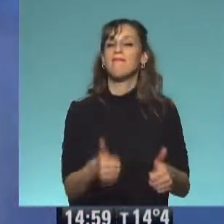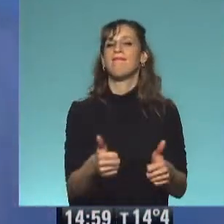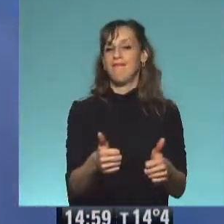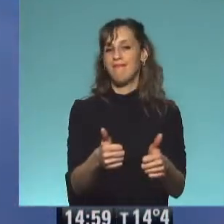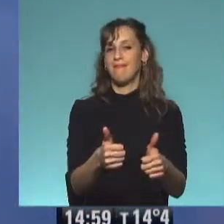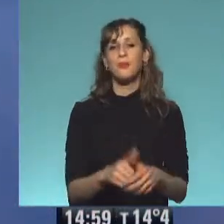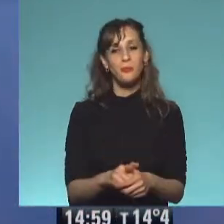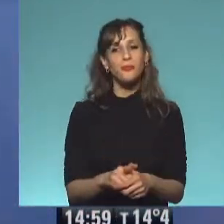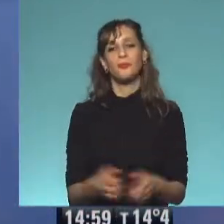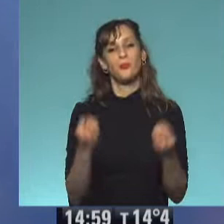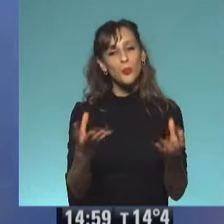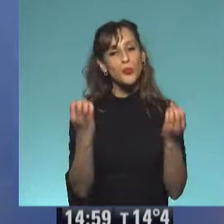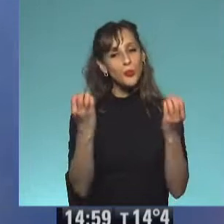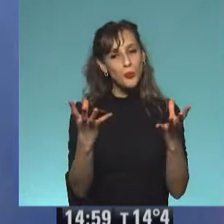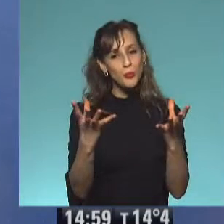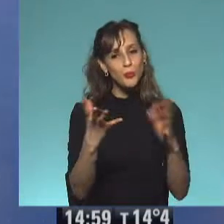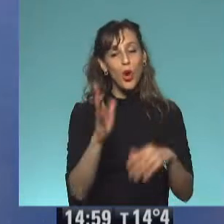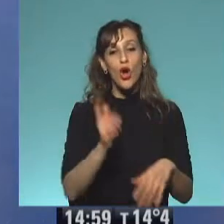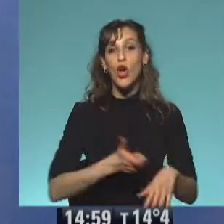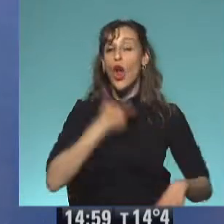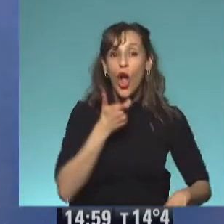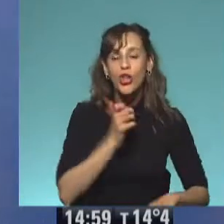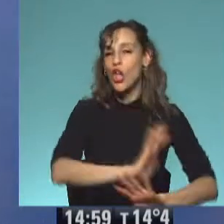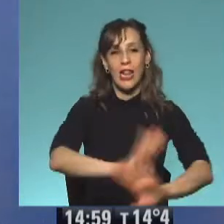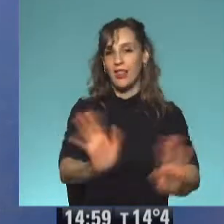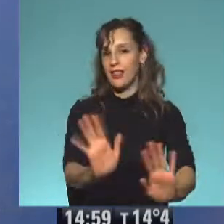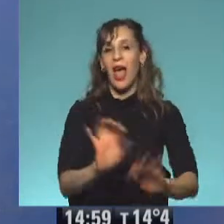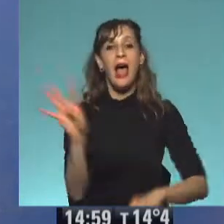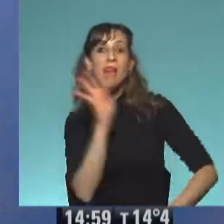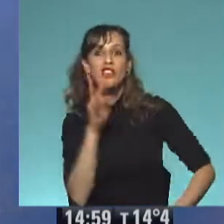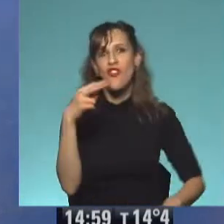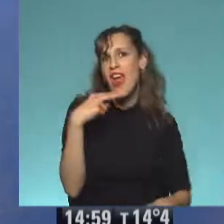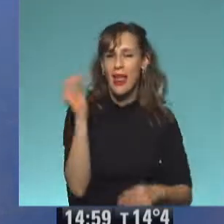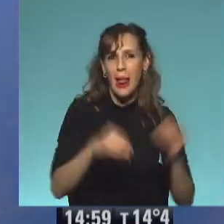muy pero muy bien rojo y amarillo verde